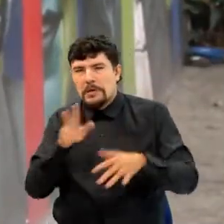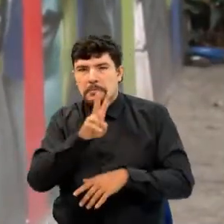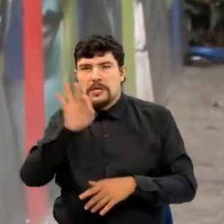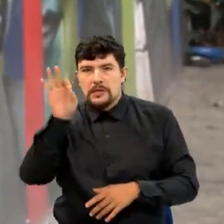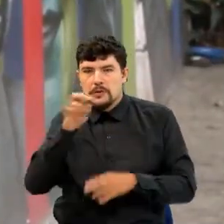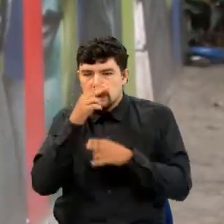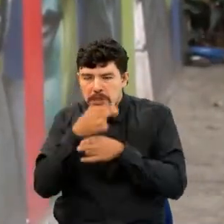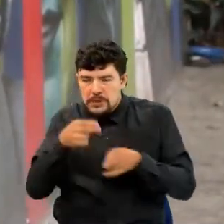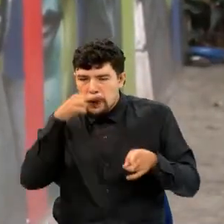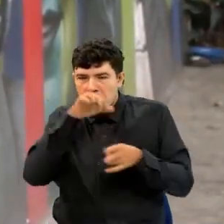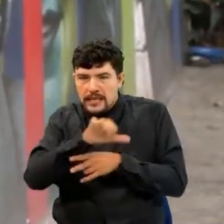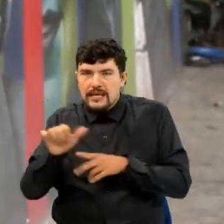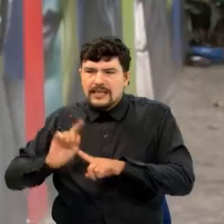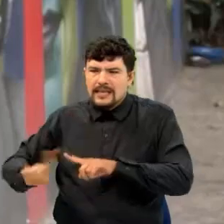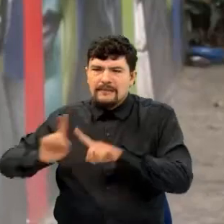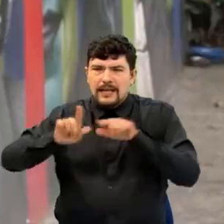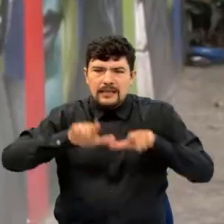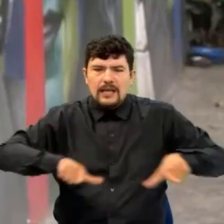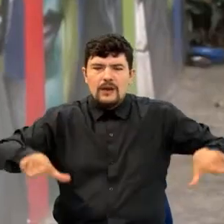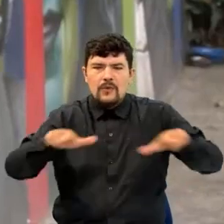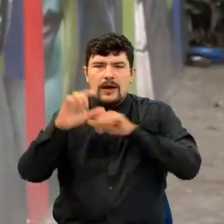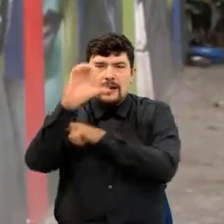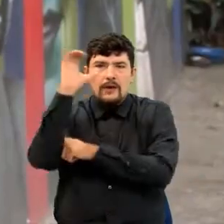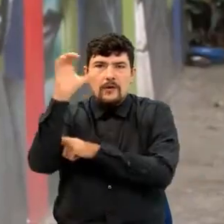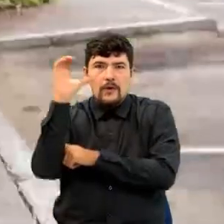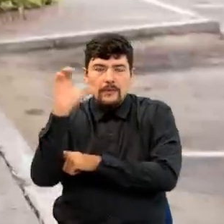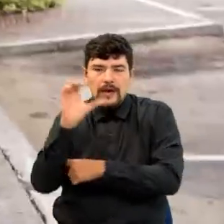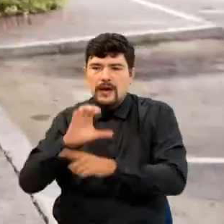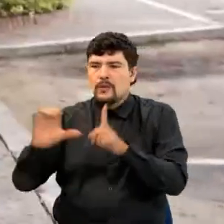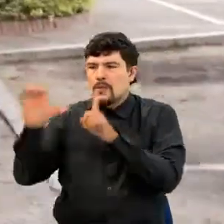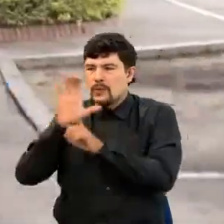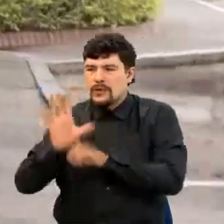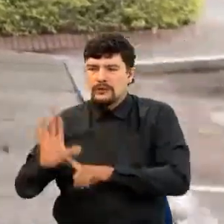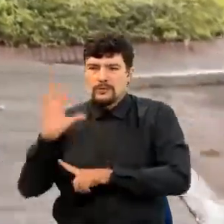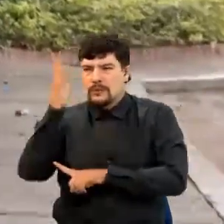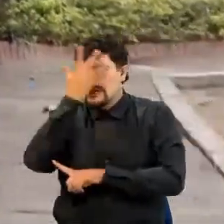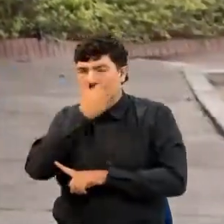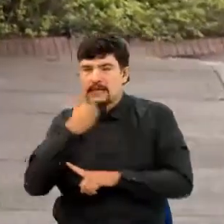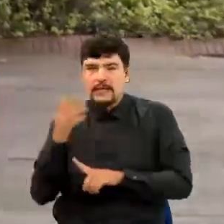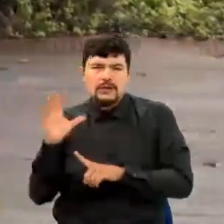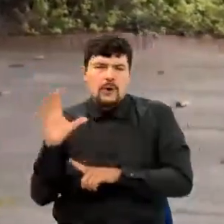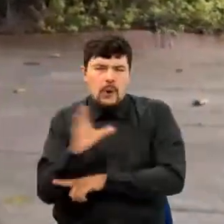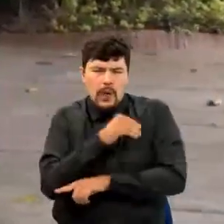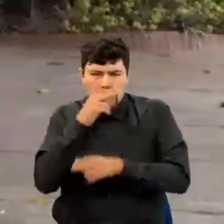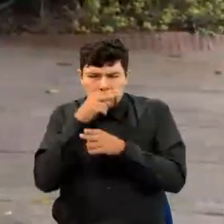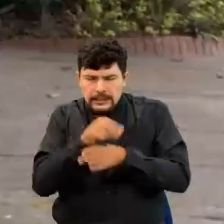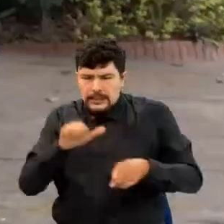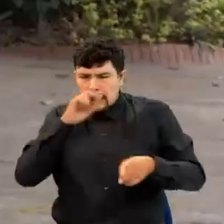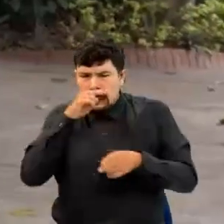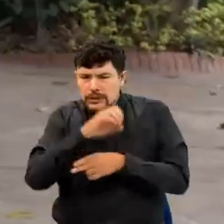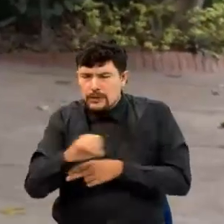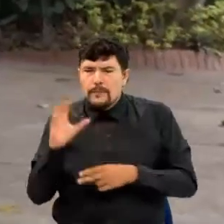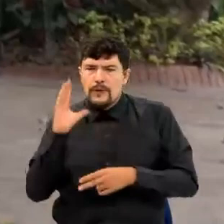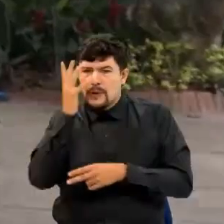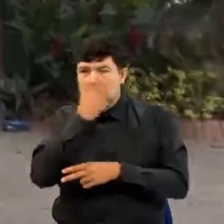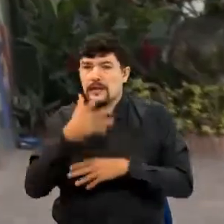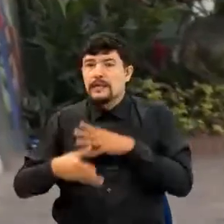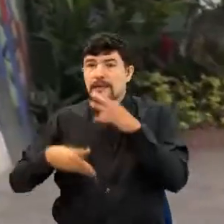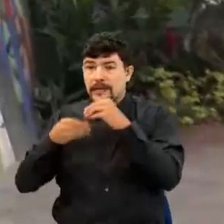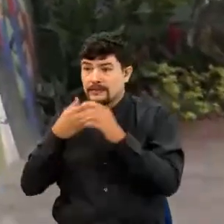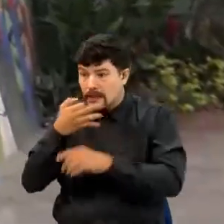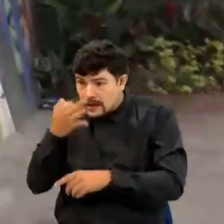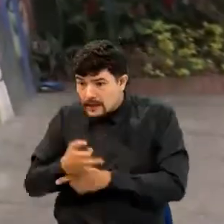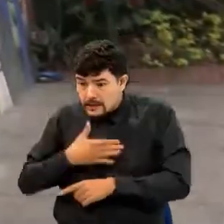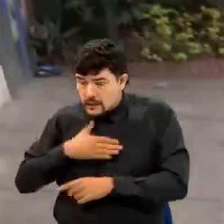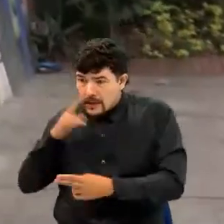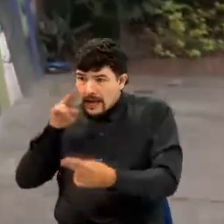de diferentes lugares de Colombia, de culturas súper lindas, todas las niñas muy especiales. Y la verdad, cuando yo llegué y